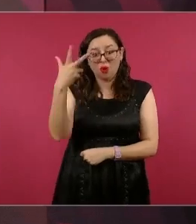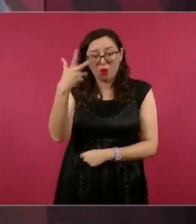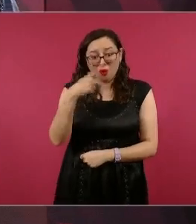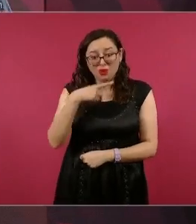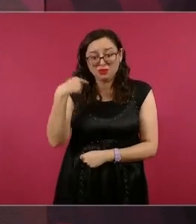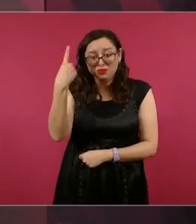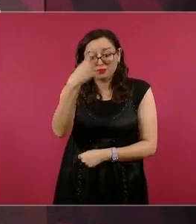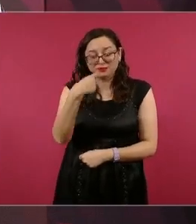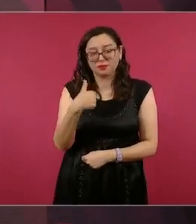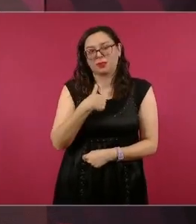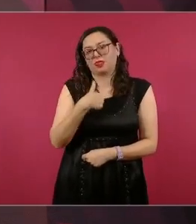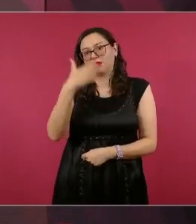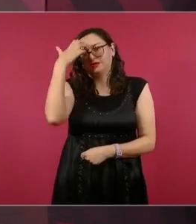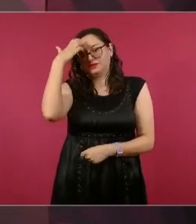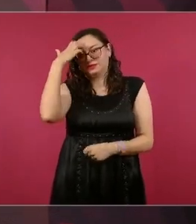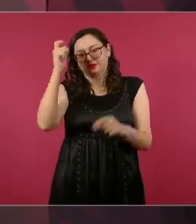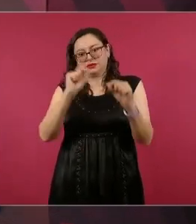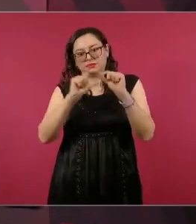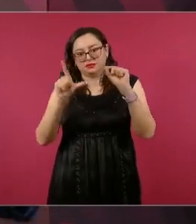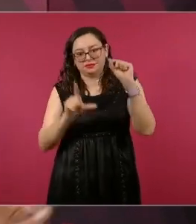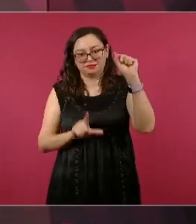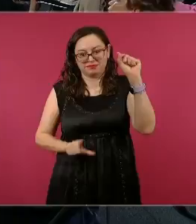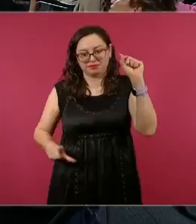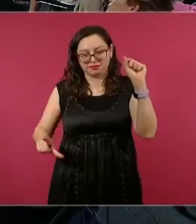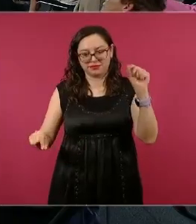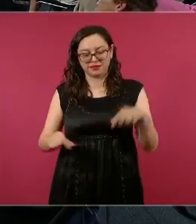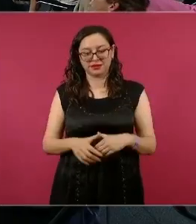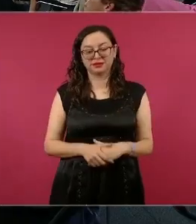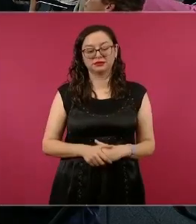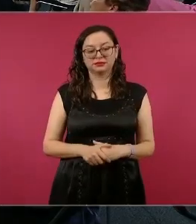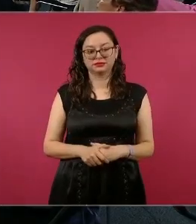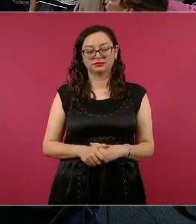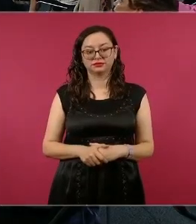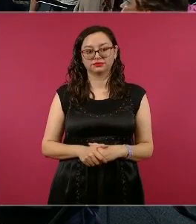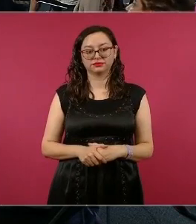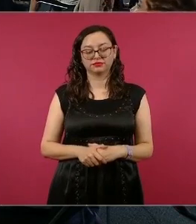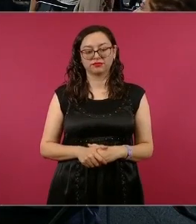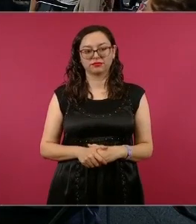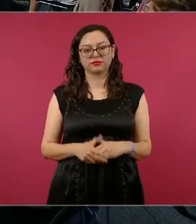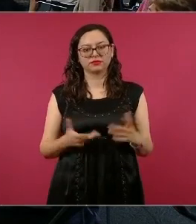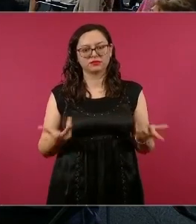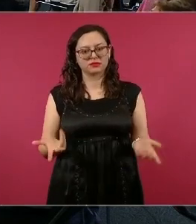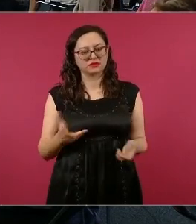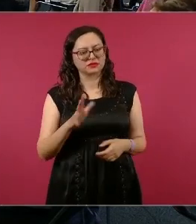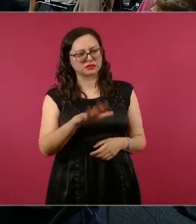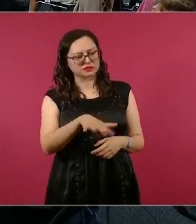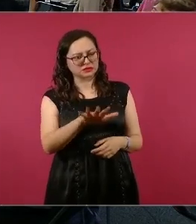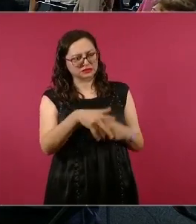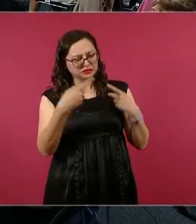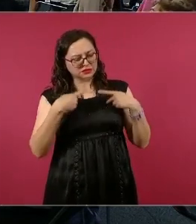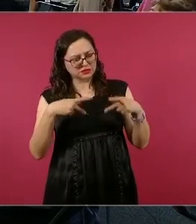Y me acuerdo que en un viaje le decía a la gente, ¿y por qué no,